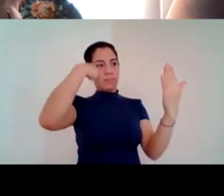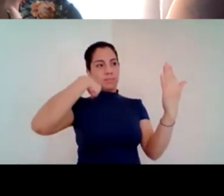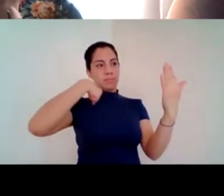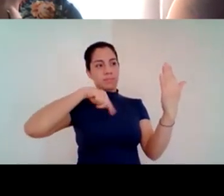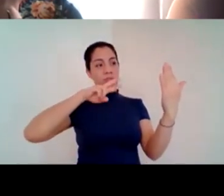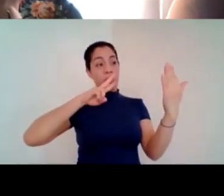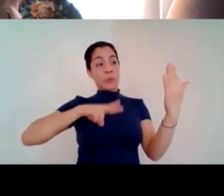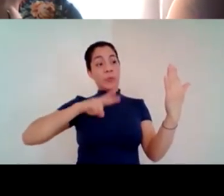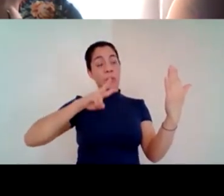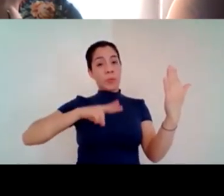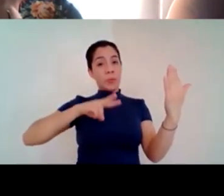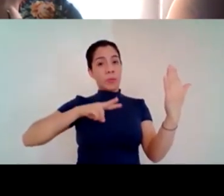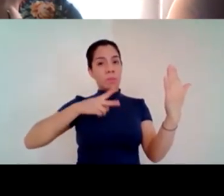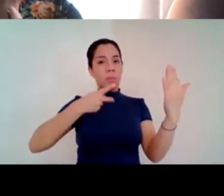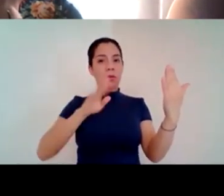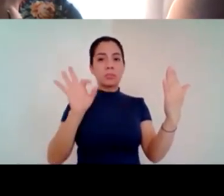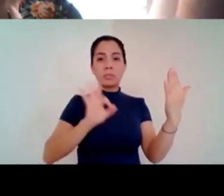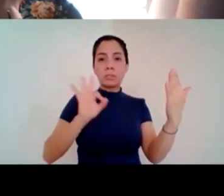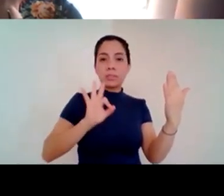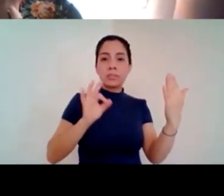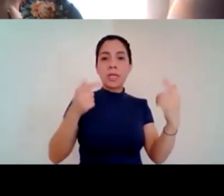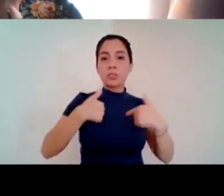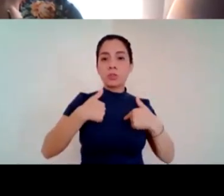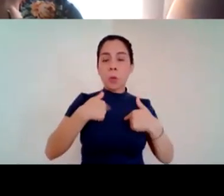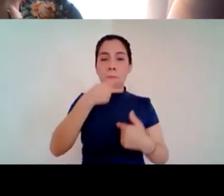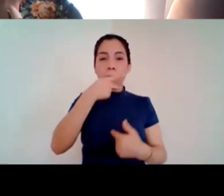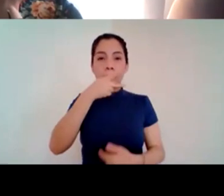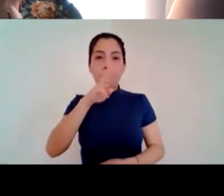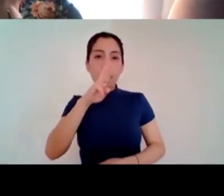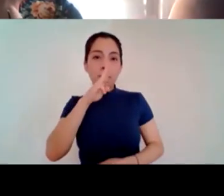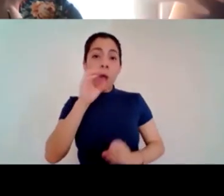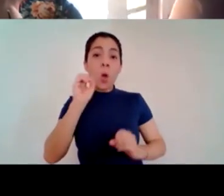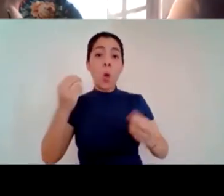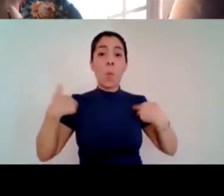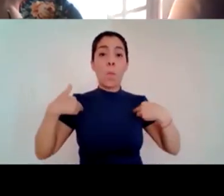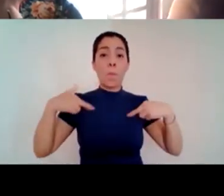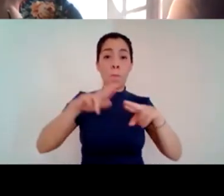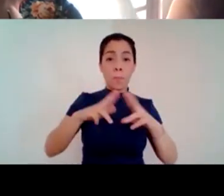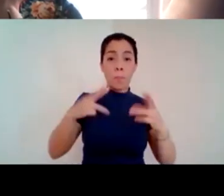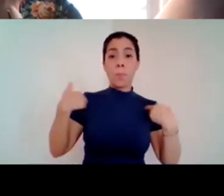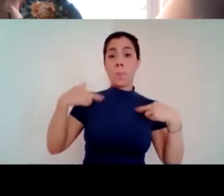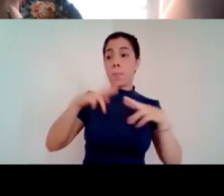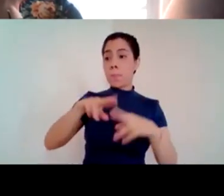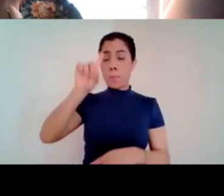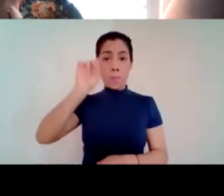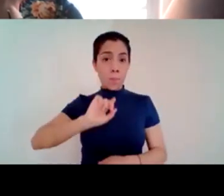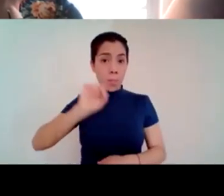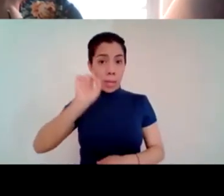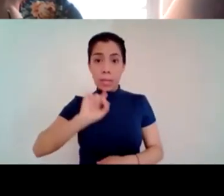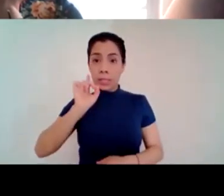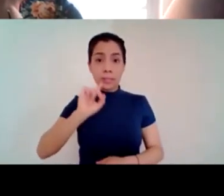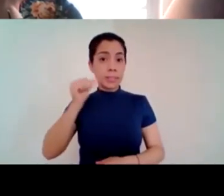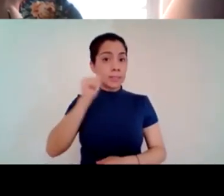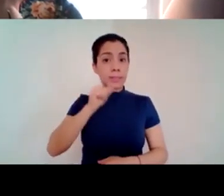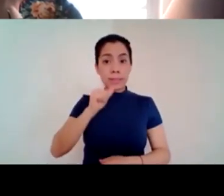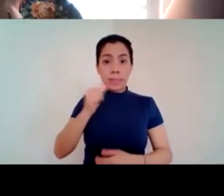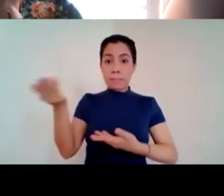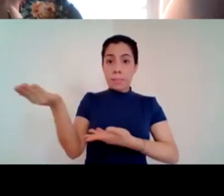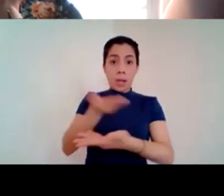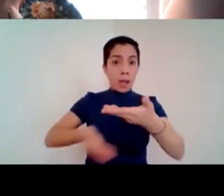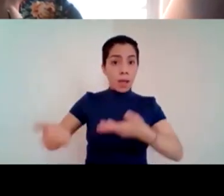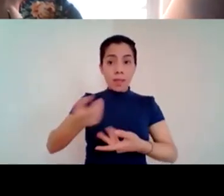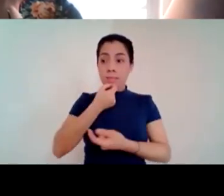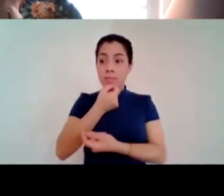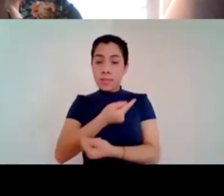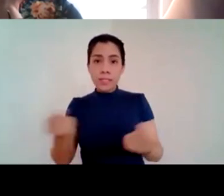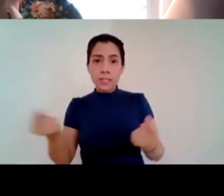importante también que madres y padres y hasta maestras y maestros que interactúan con niños y niñas todo el tiempo y a veces les dicen